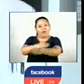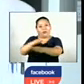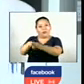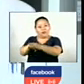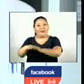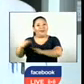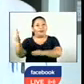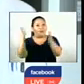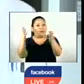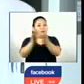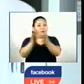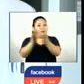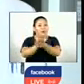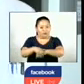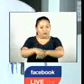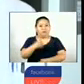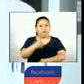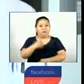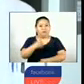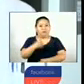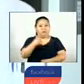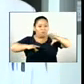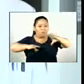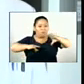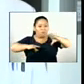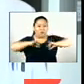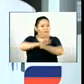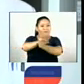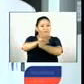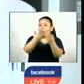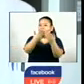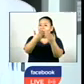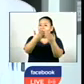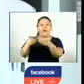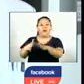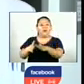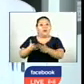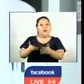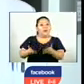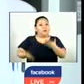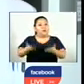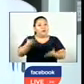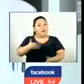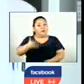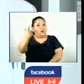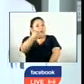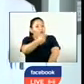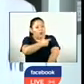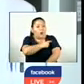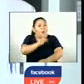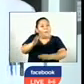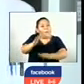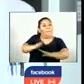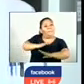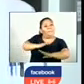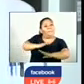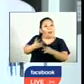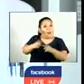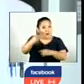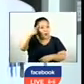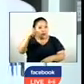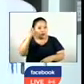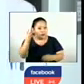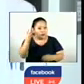El virus está presente y que hay variantes, que sabemos al presente que posiblemente las vacunas protejan, pero recuerden que los niños no han sido